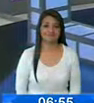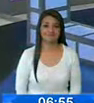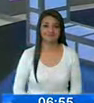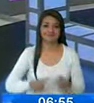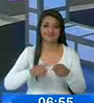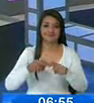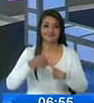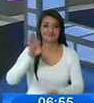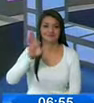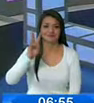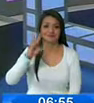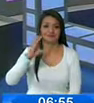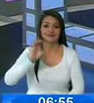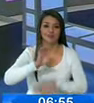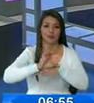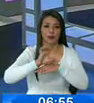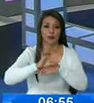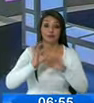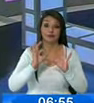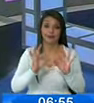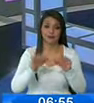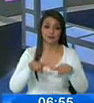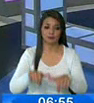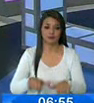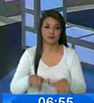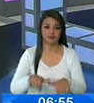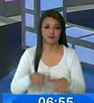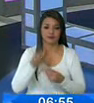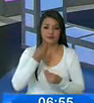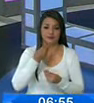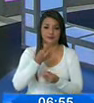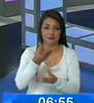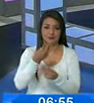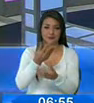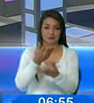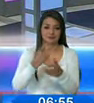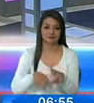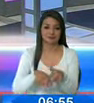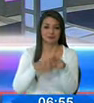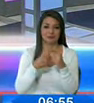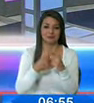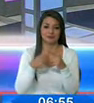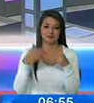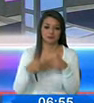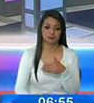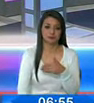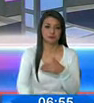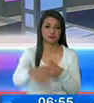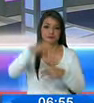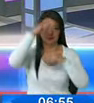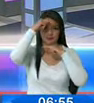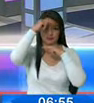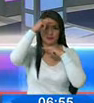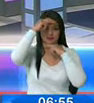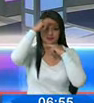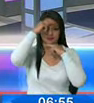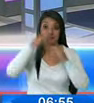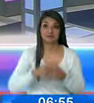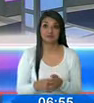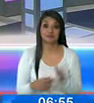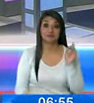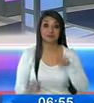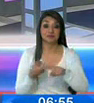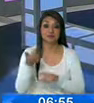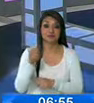Amigos de TVC en todo el Ecuador, aquí estamos desde el foro número uno para empezar el caminar, la andadura de las noticias que nos llevará hasta las 10 de la